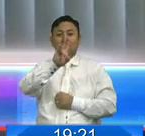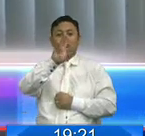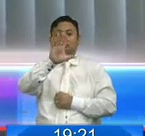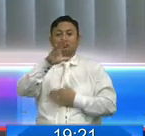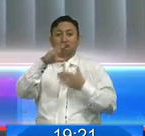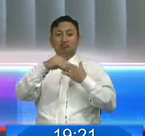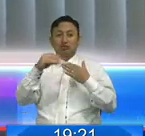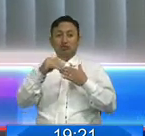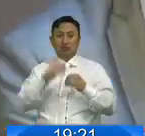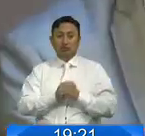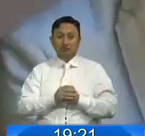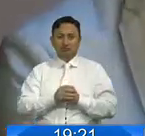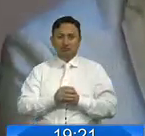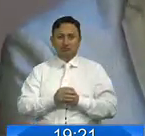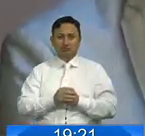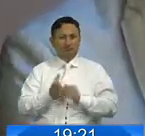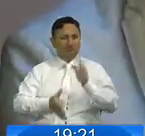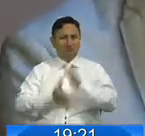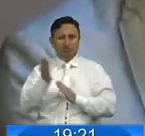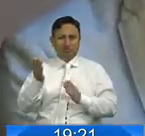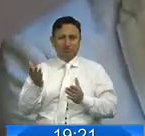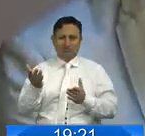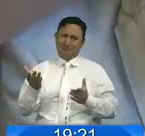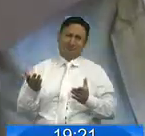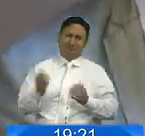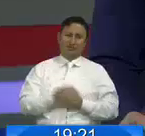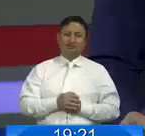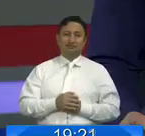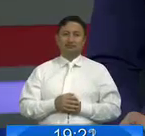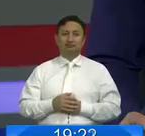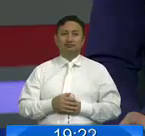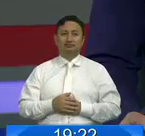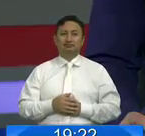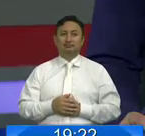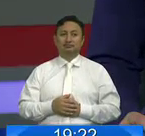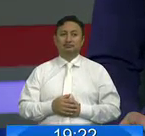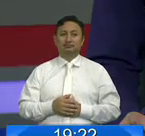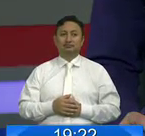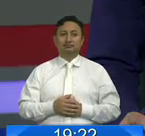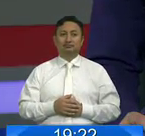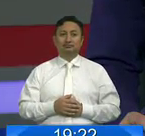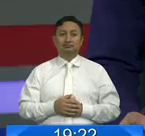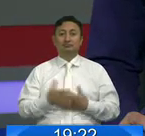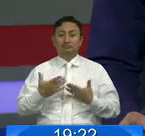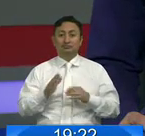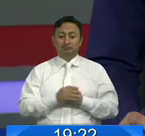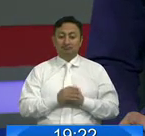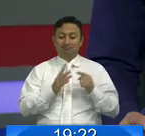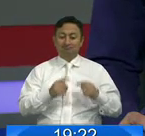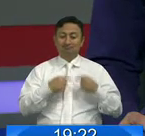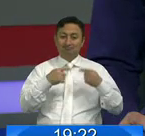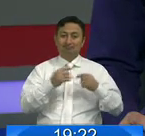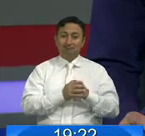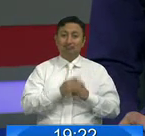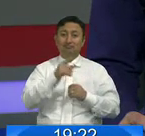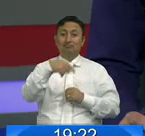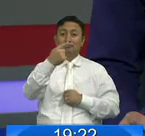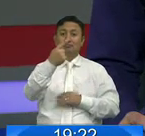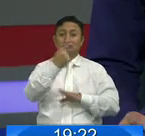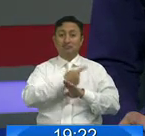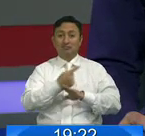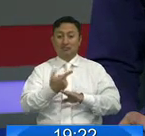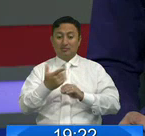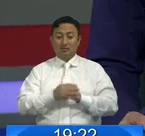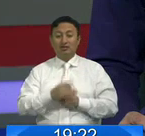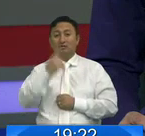$375 por exceso de velocidad. Informó Jorge Escobar. Y de manera diaria conoceremos durante las próximas semanas